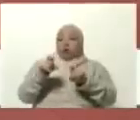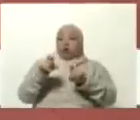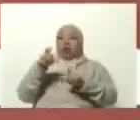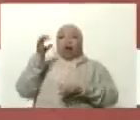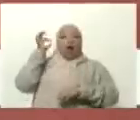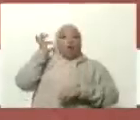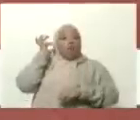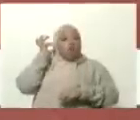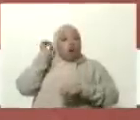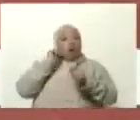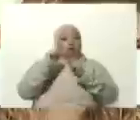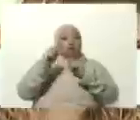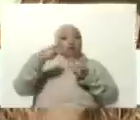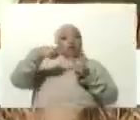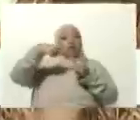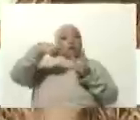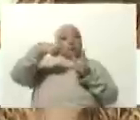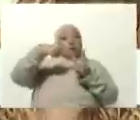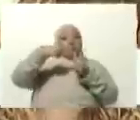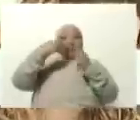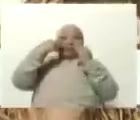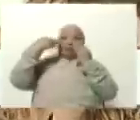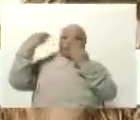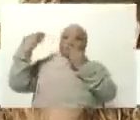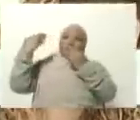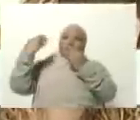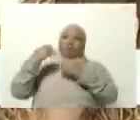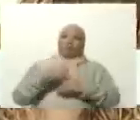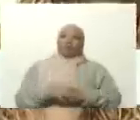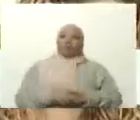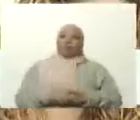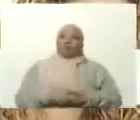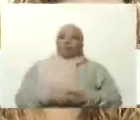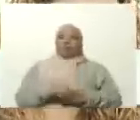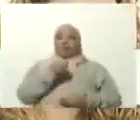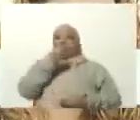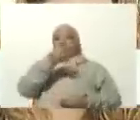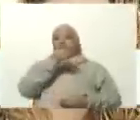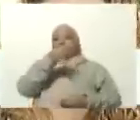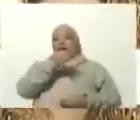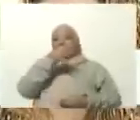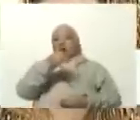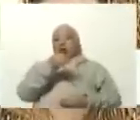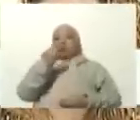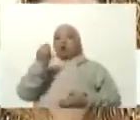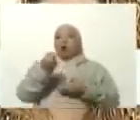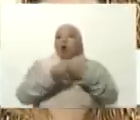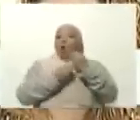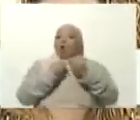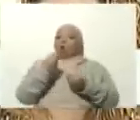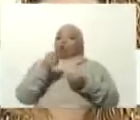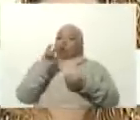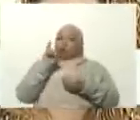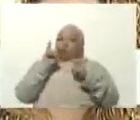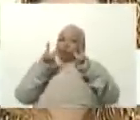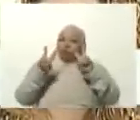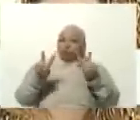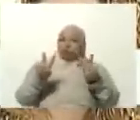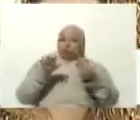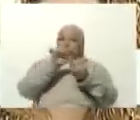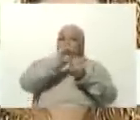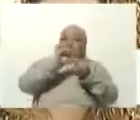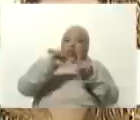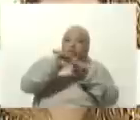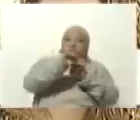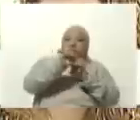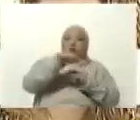Melanie Castillo, por Venezolana de Televisión. Muy buenas tardes. ¿Cómo ve el ambiente político una vez que el presidente